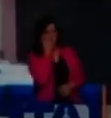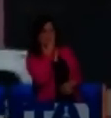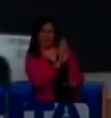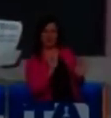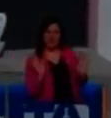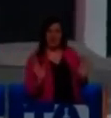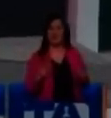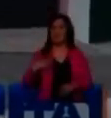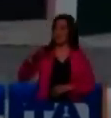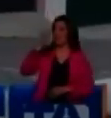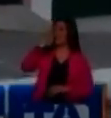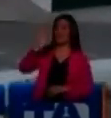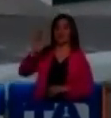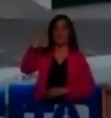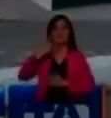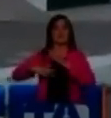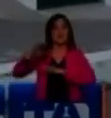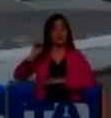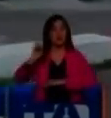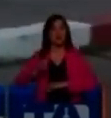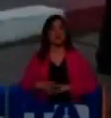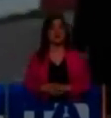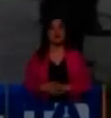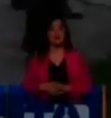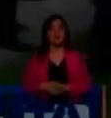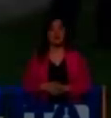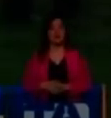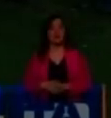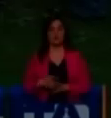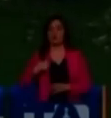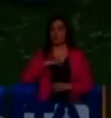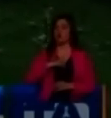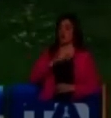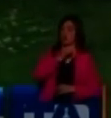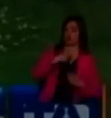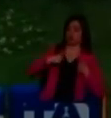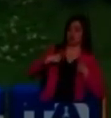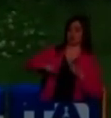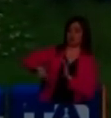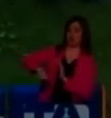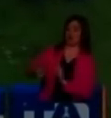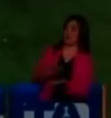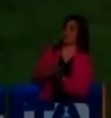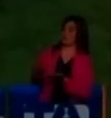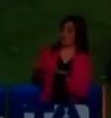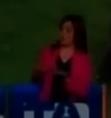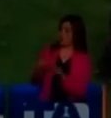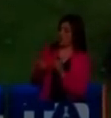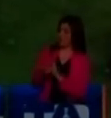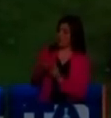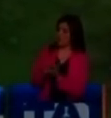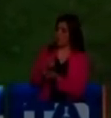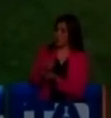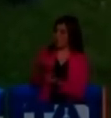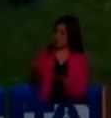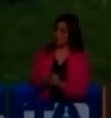sin más? No directamente a mí, sino a uno de mis hijos. Entonces, ¿que tenían sus llaves? Tenían las llaves y quería nuevamente negociar para que le compre mi